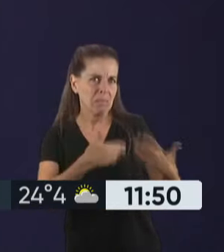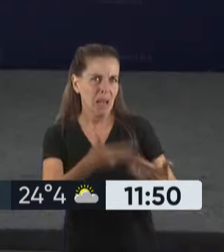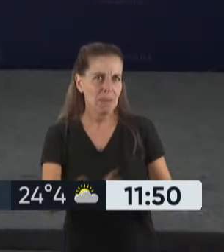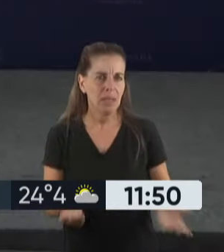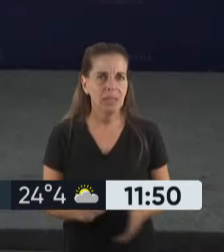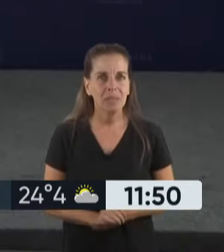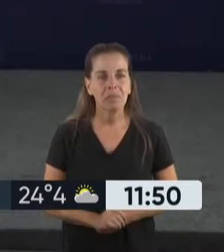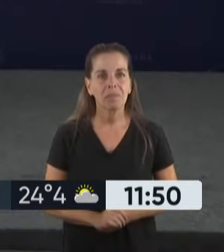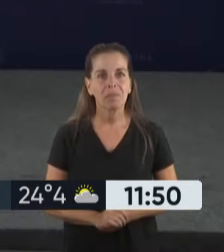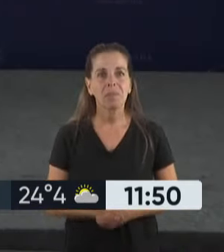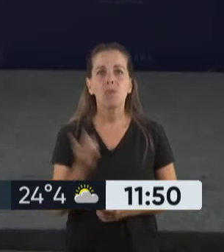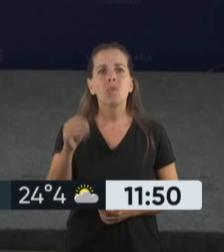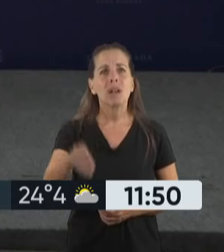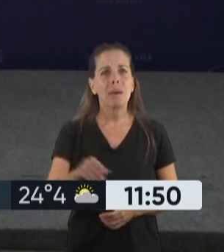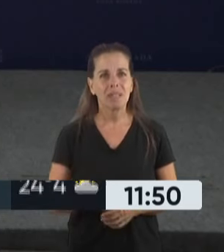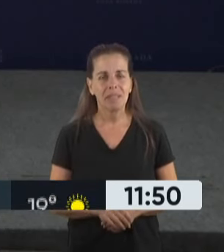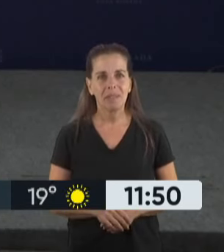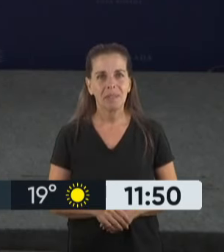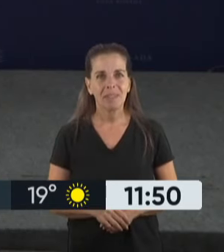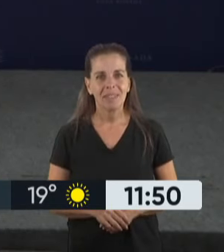no no me